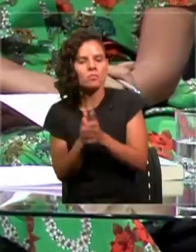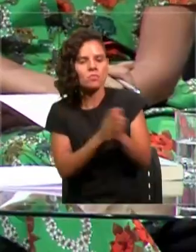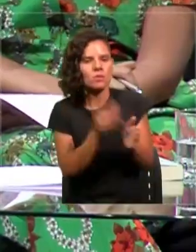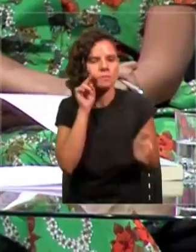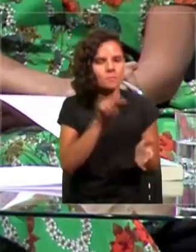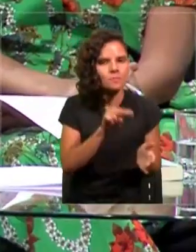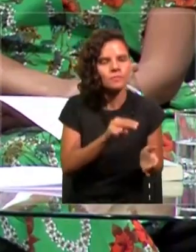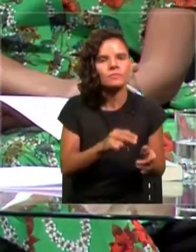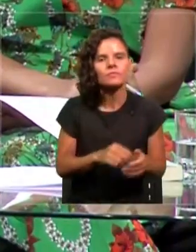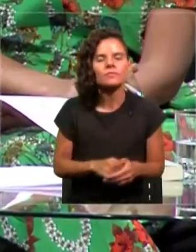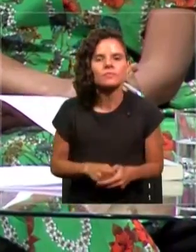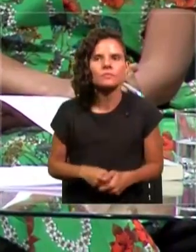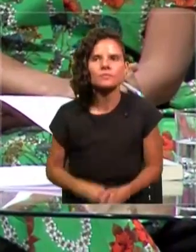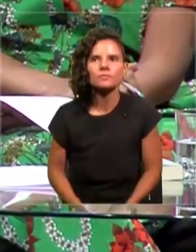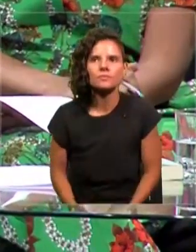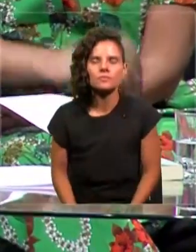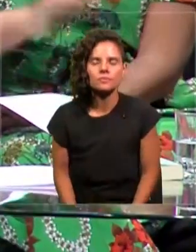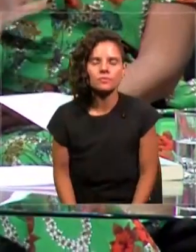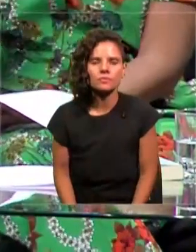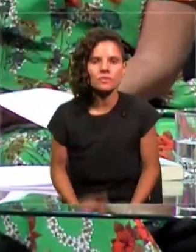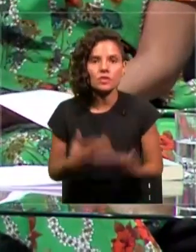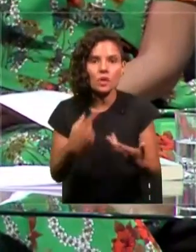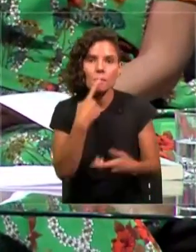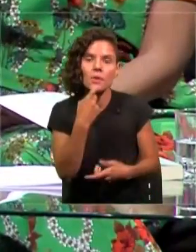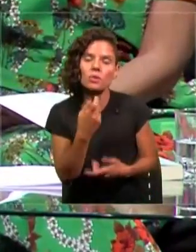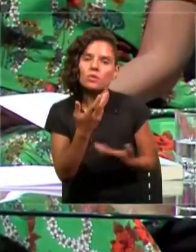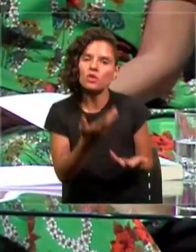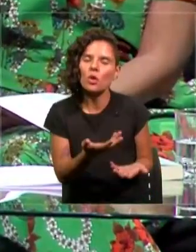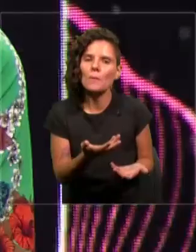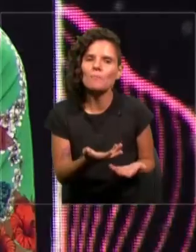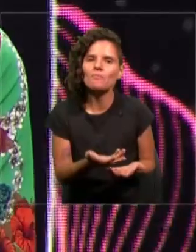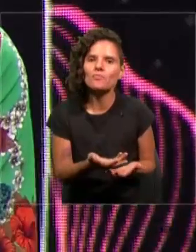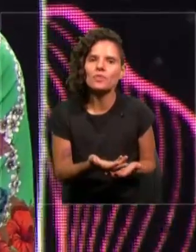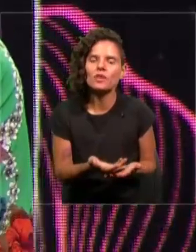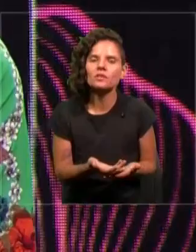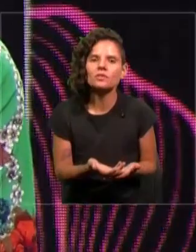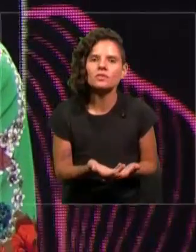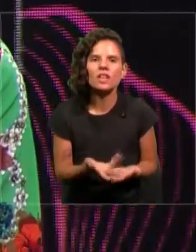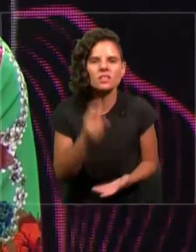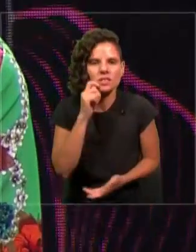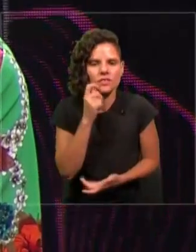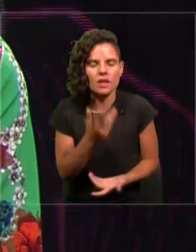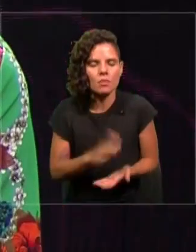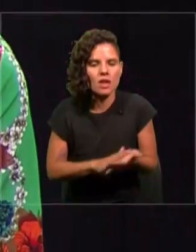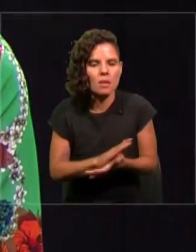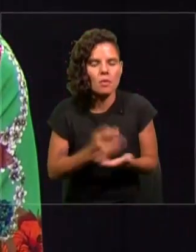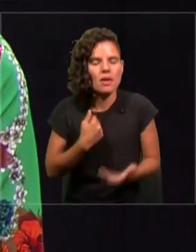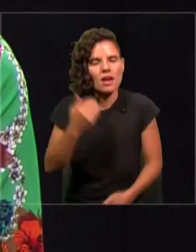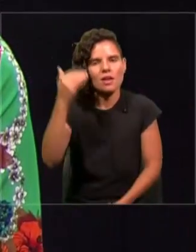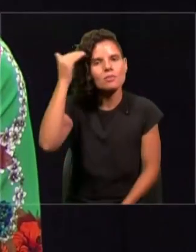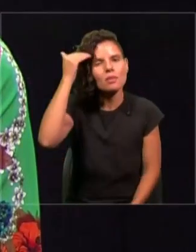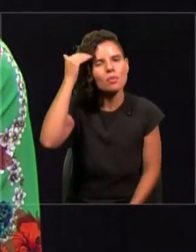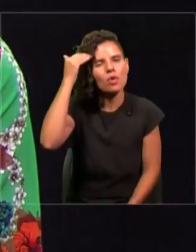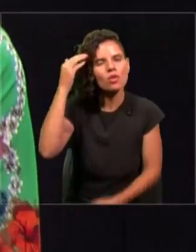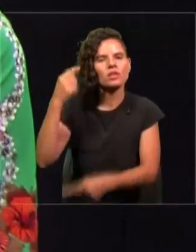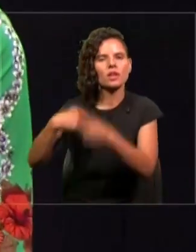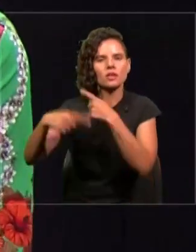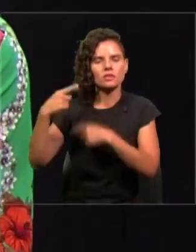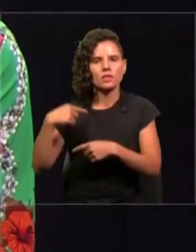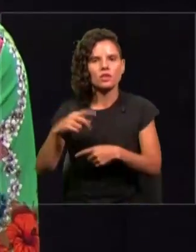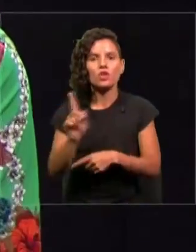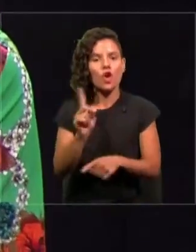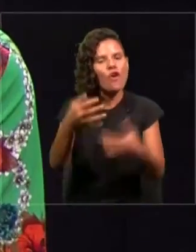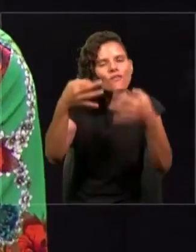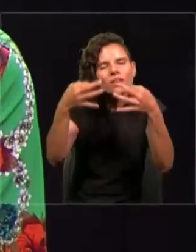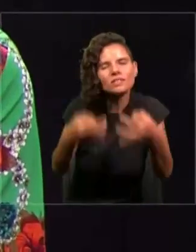a otros. Entonces, preguntar también la implicancia que puede tener para la memoria, no la